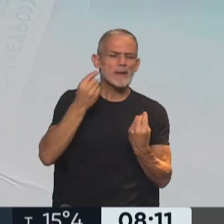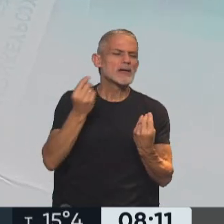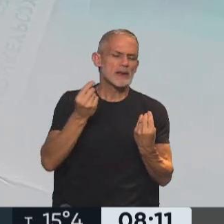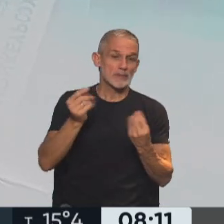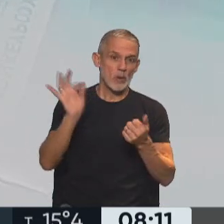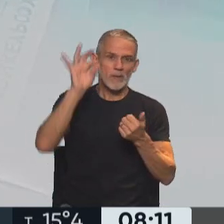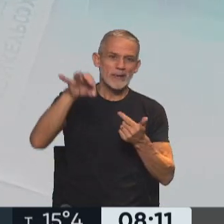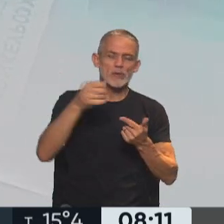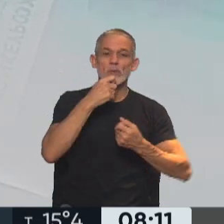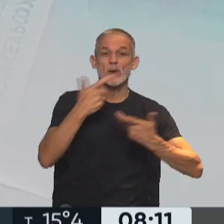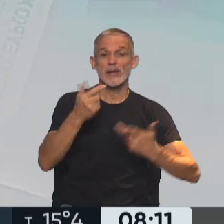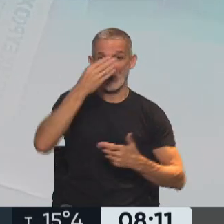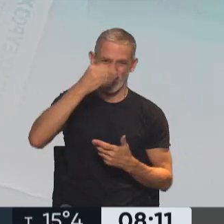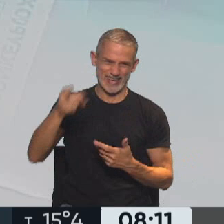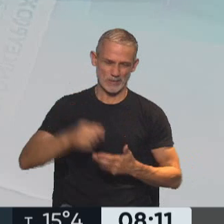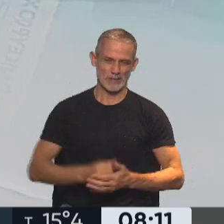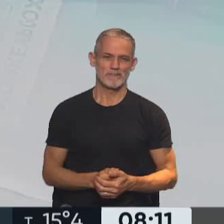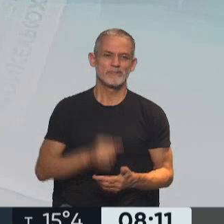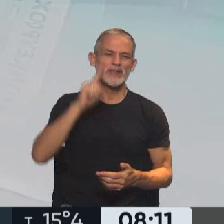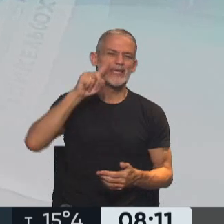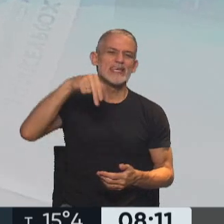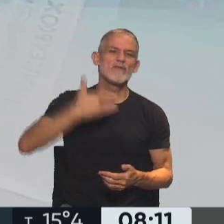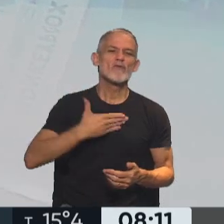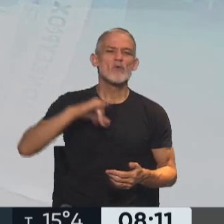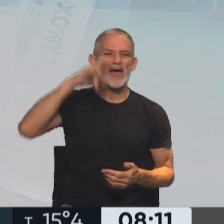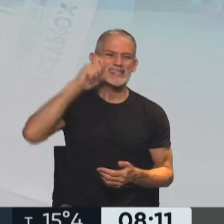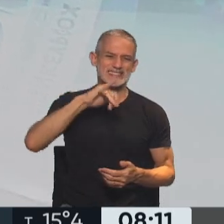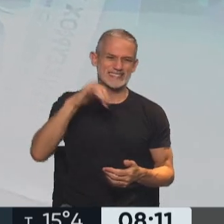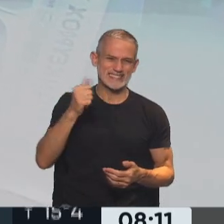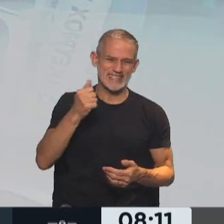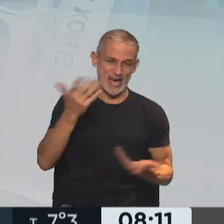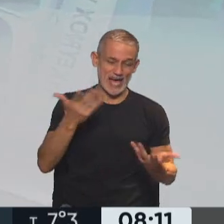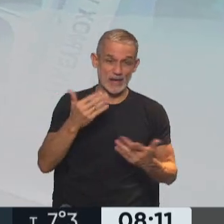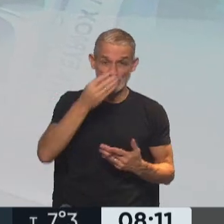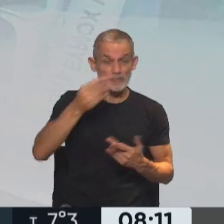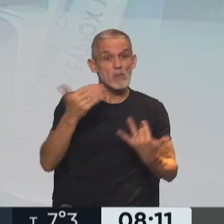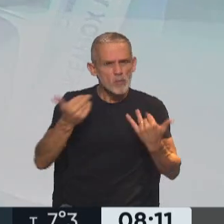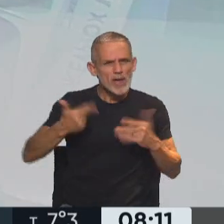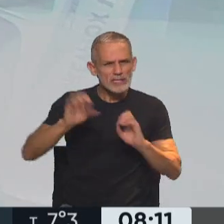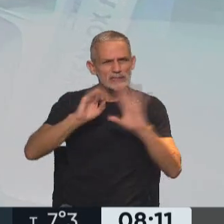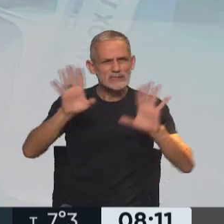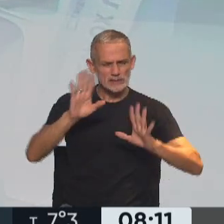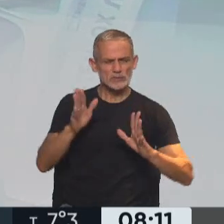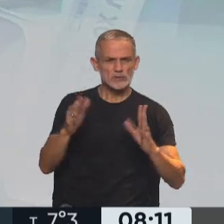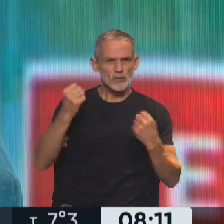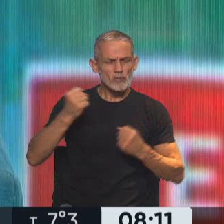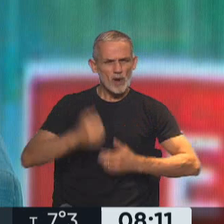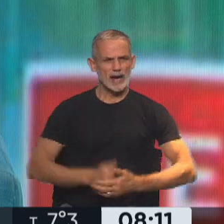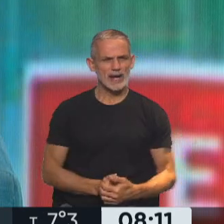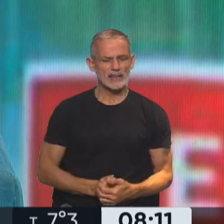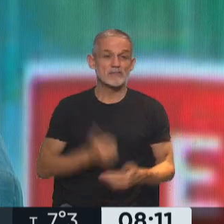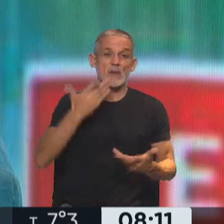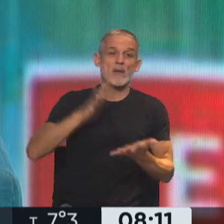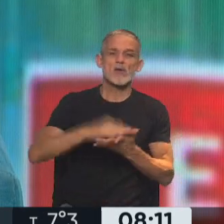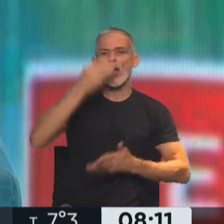otros virus, ¿no? Como el virus de la influenza. Y la verdad es que los cuadros gripales pueden ser severos. A veces uno